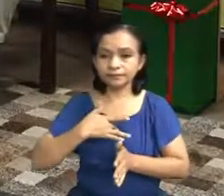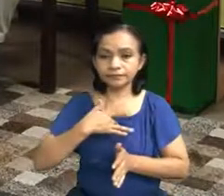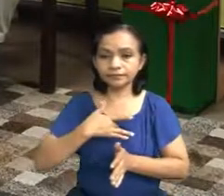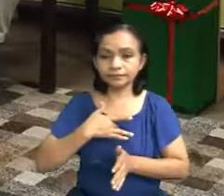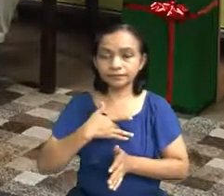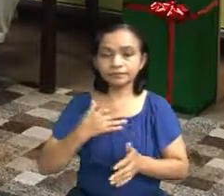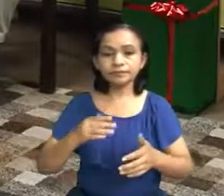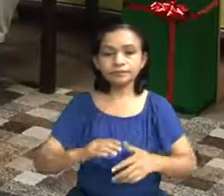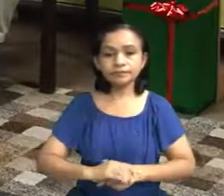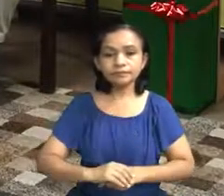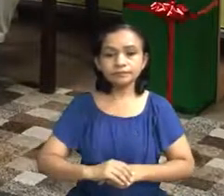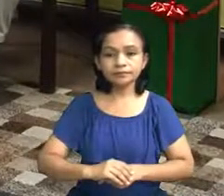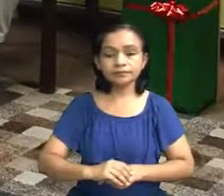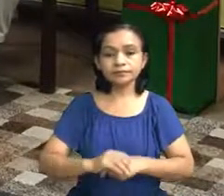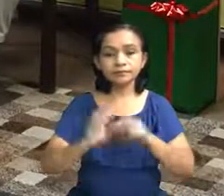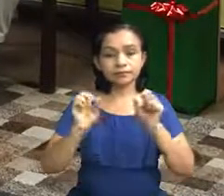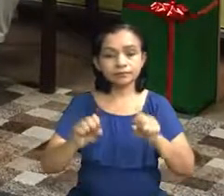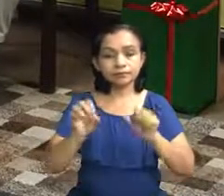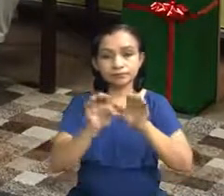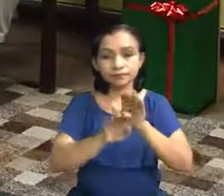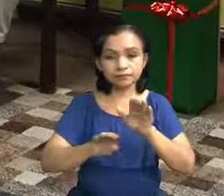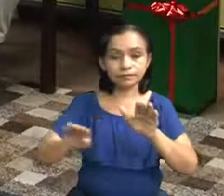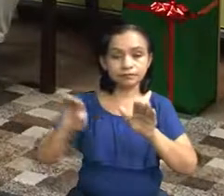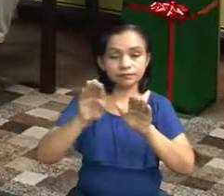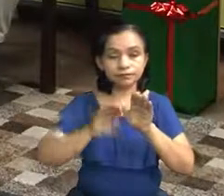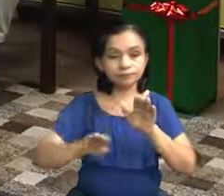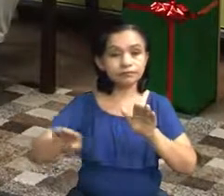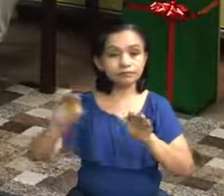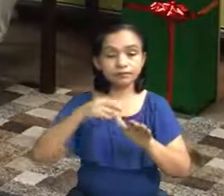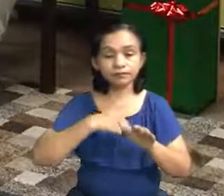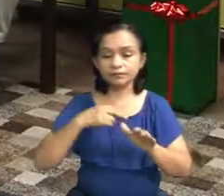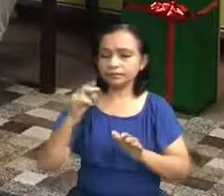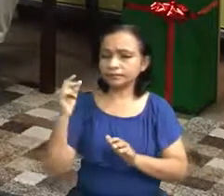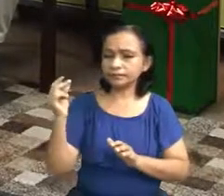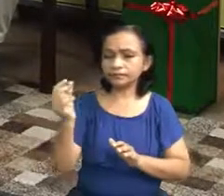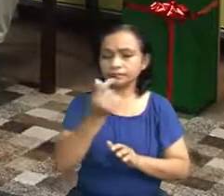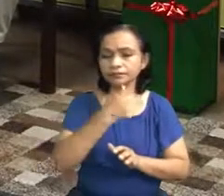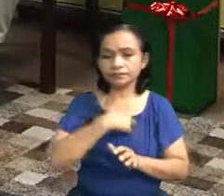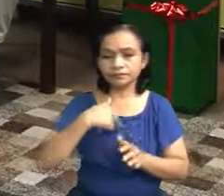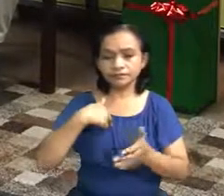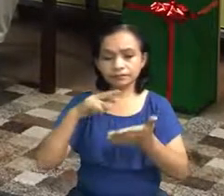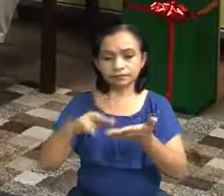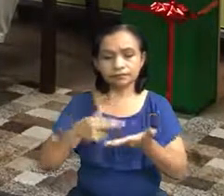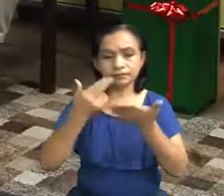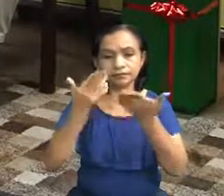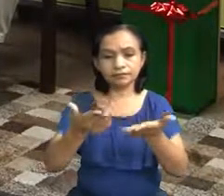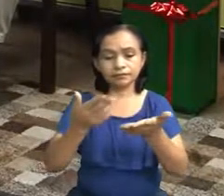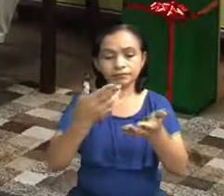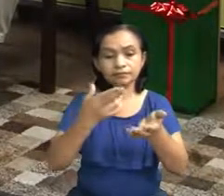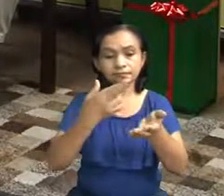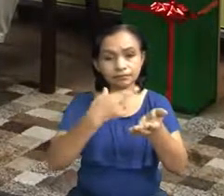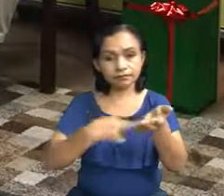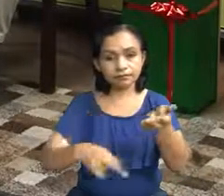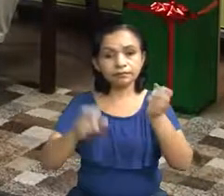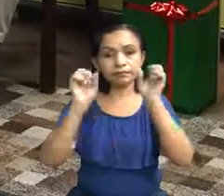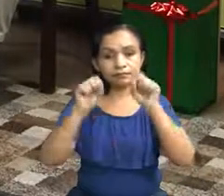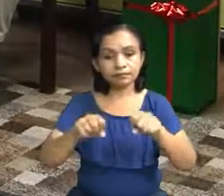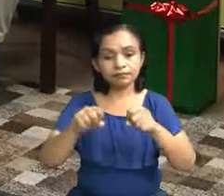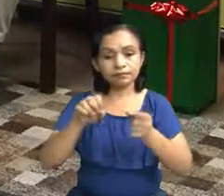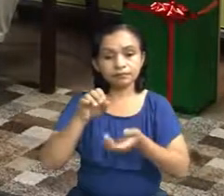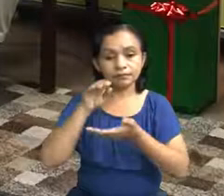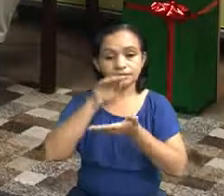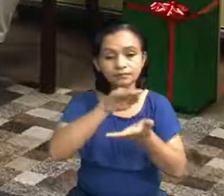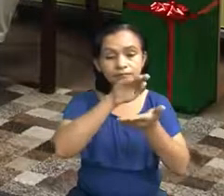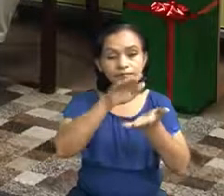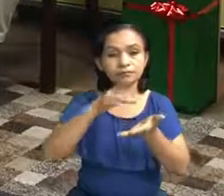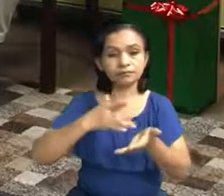el momento, para arreciar o incrementar rápidamente el número de donantes, procesar esas unidades y poder enviarlas al sitio donde